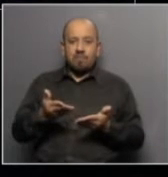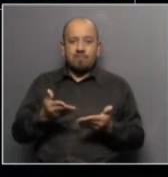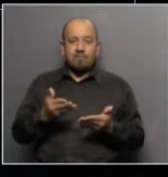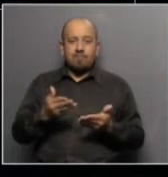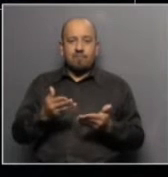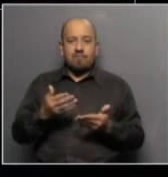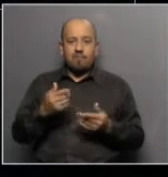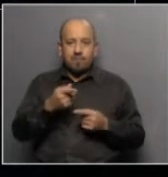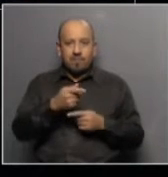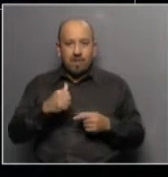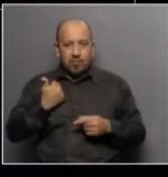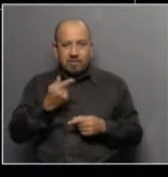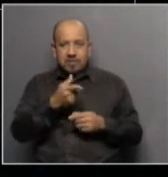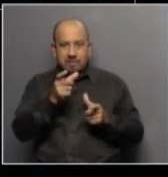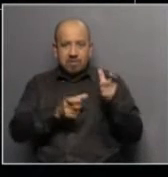como decía anteriormente,